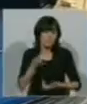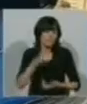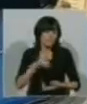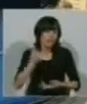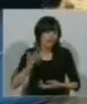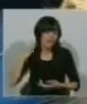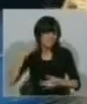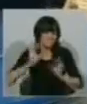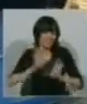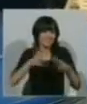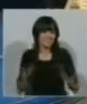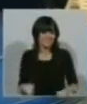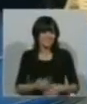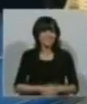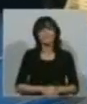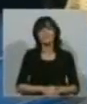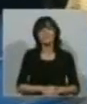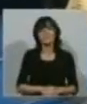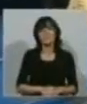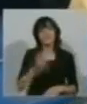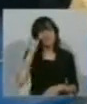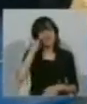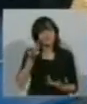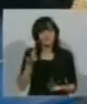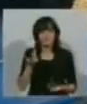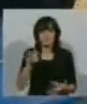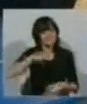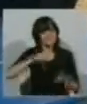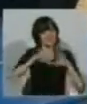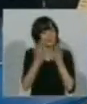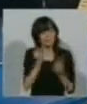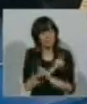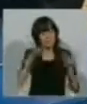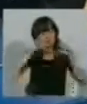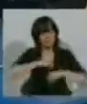No, nada. Nada. No. El de ahora nada más. Y no lo voy a olvidar. Está muy bien. No me lo voy a olvidar. Antes de terminar.